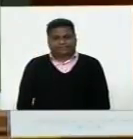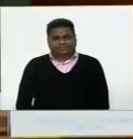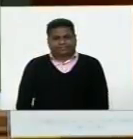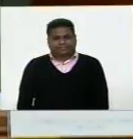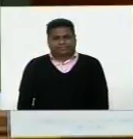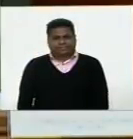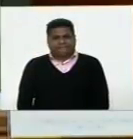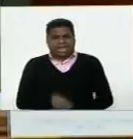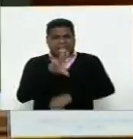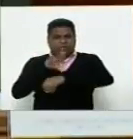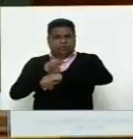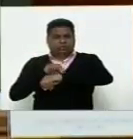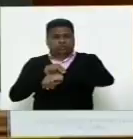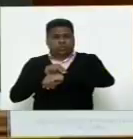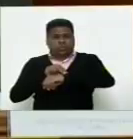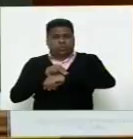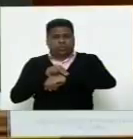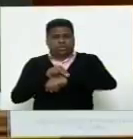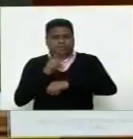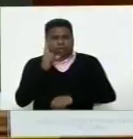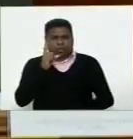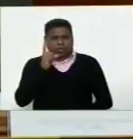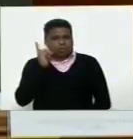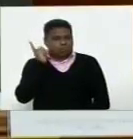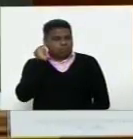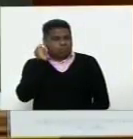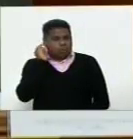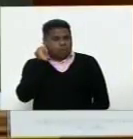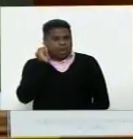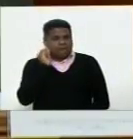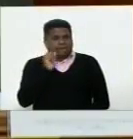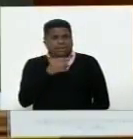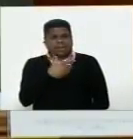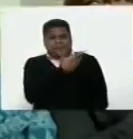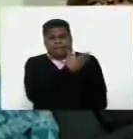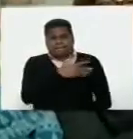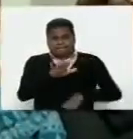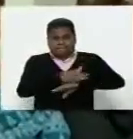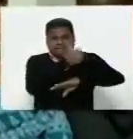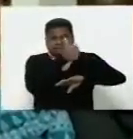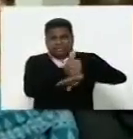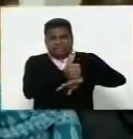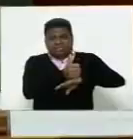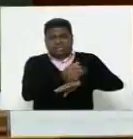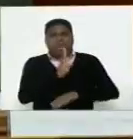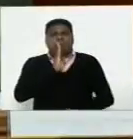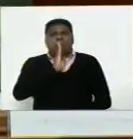a la doctora Yané Vicuña, presidenta del Banco de Desarrollo de la Mujer,